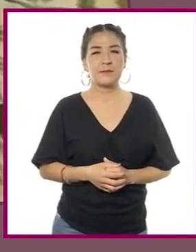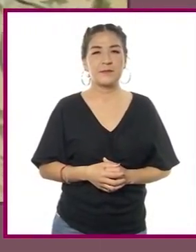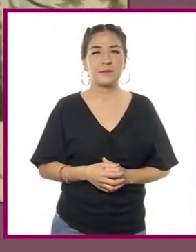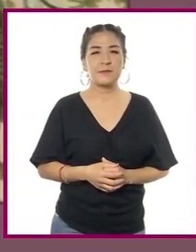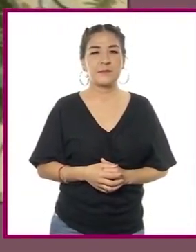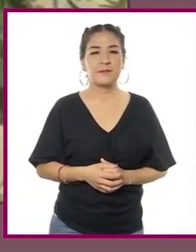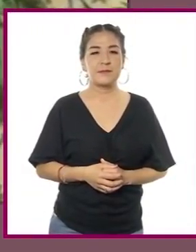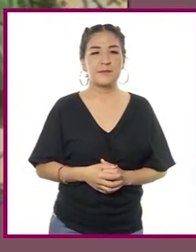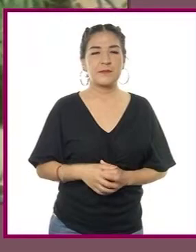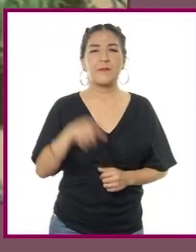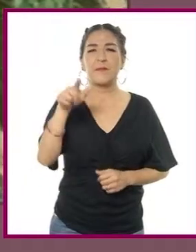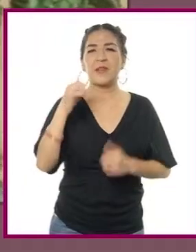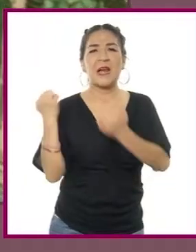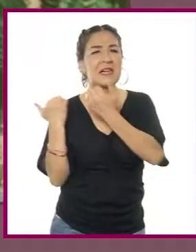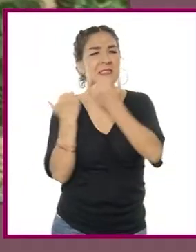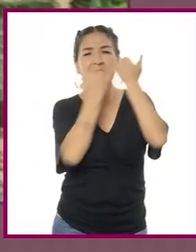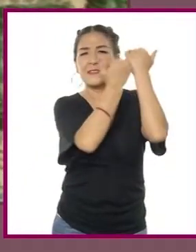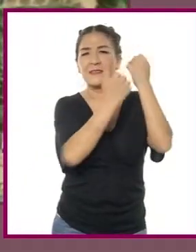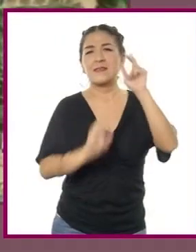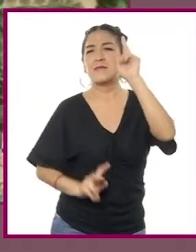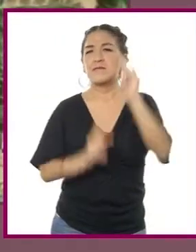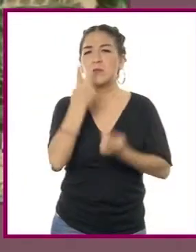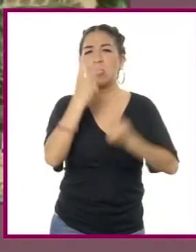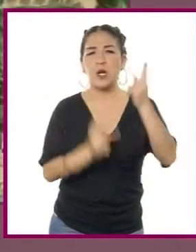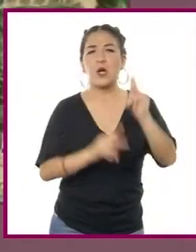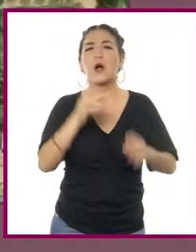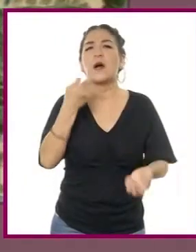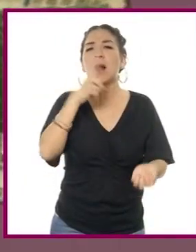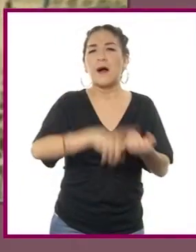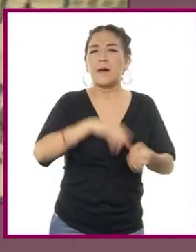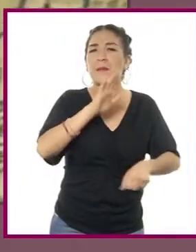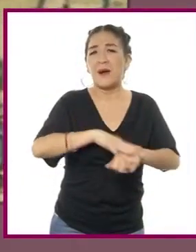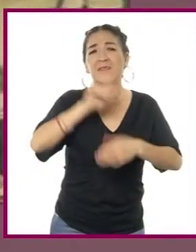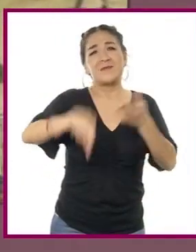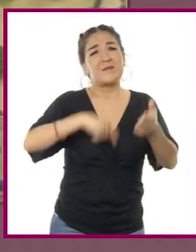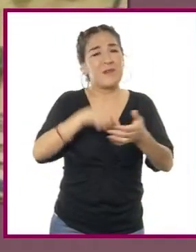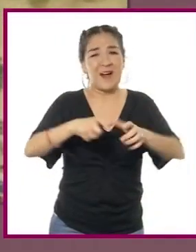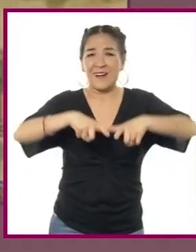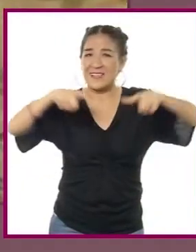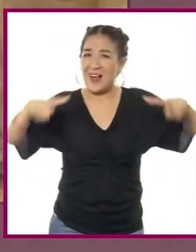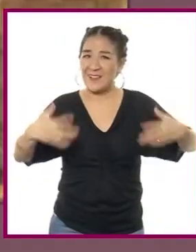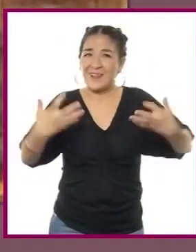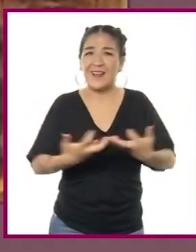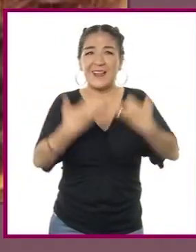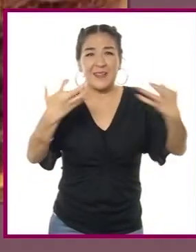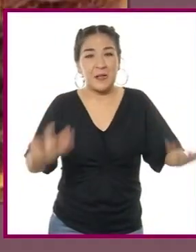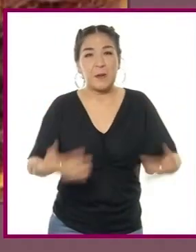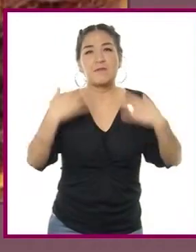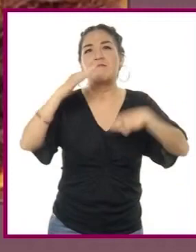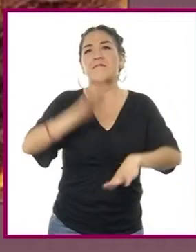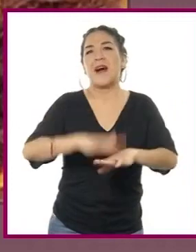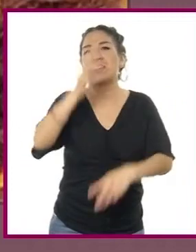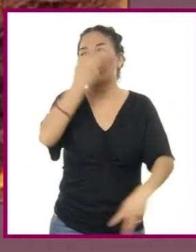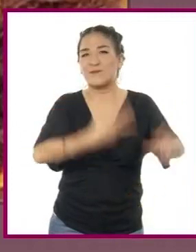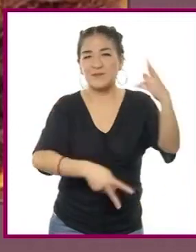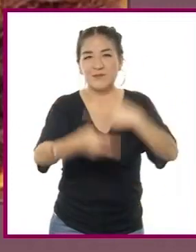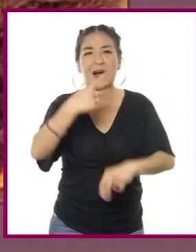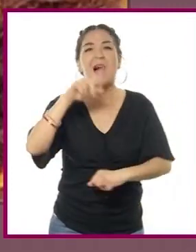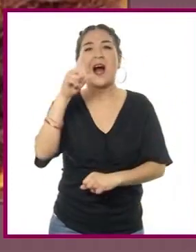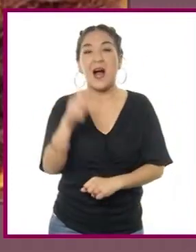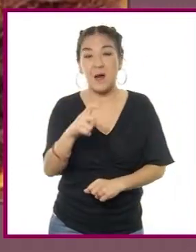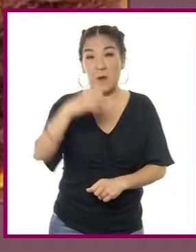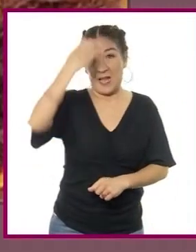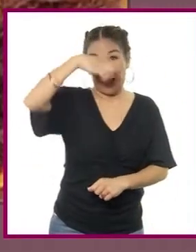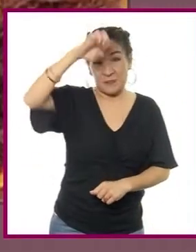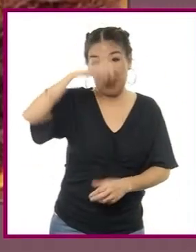El cultivo de la caña de azúcar requería grandes extensiones de tierra, enorme cantidad de agua, abundante